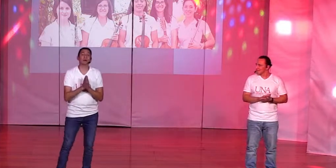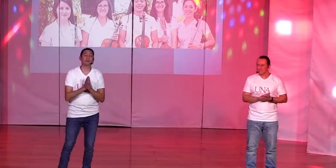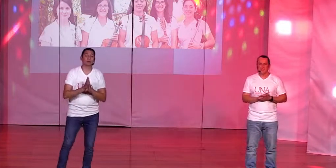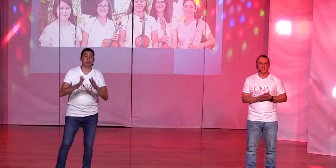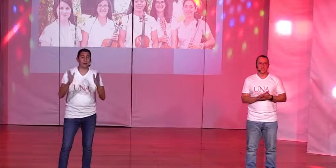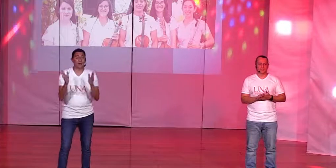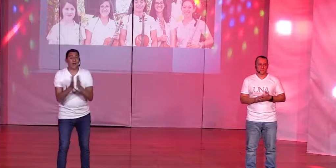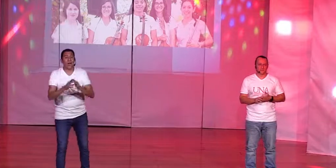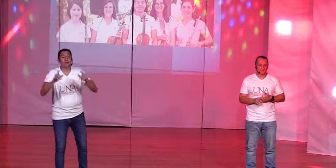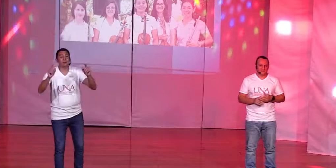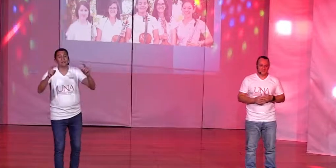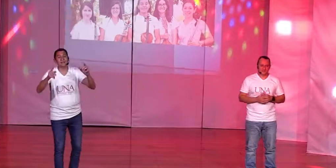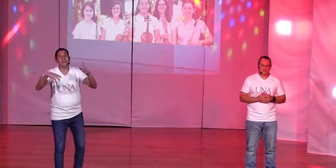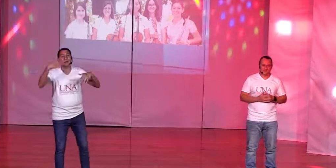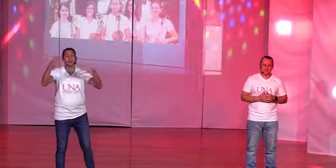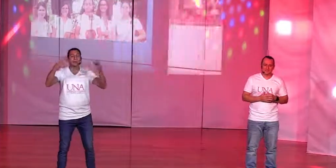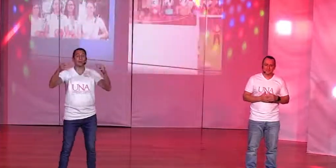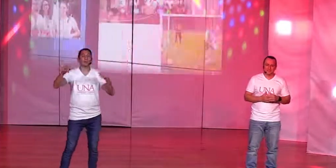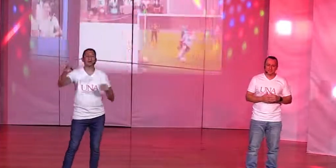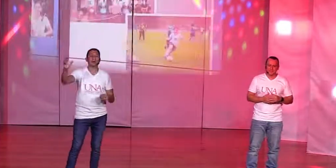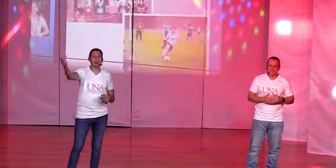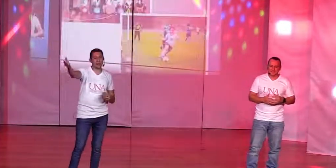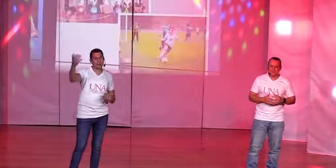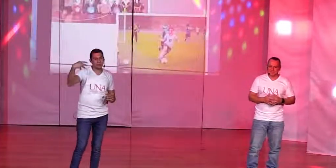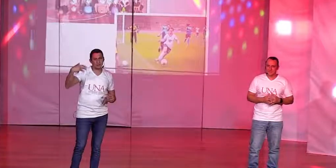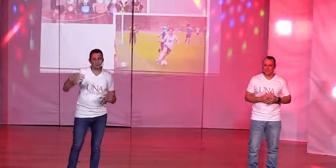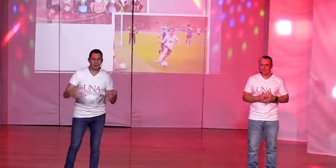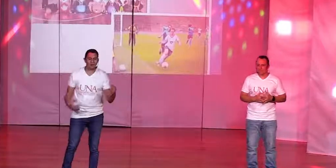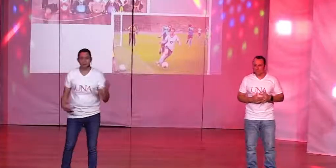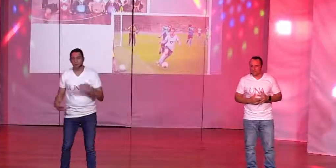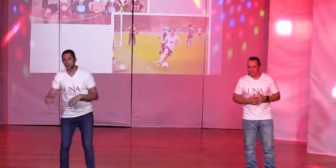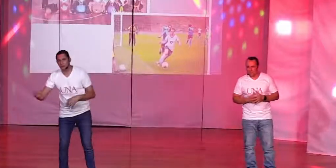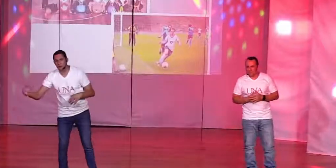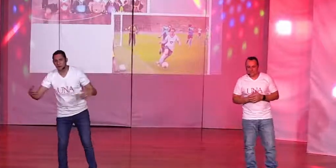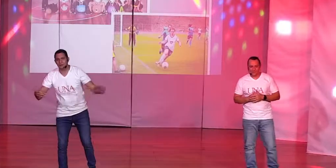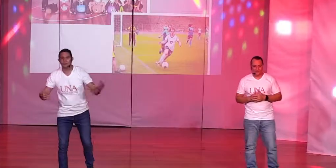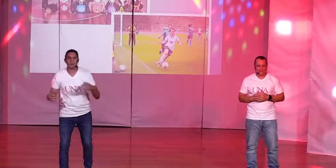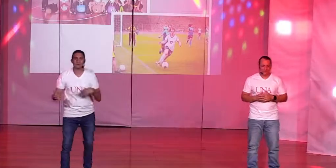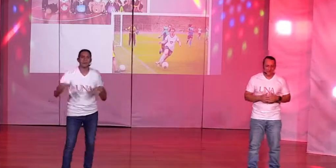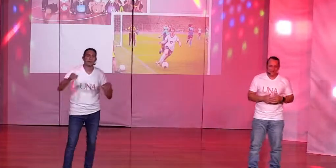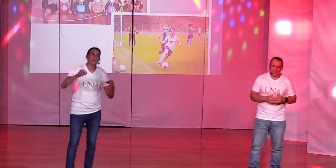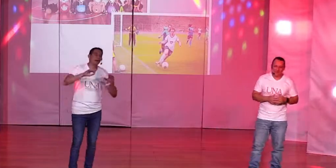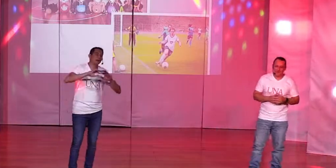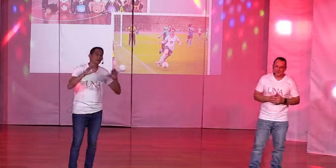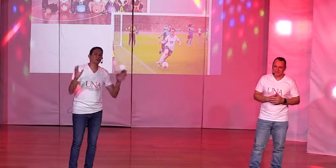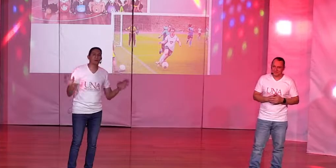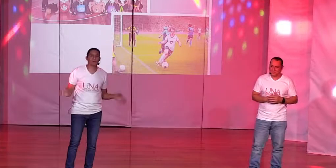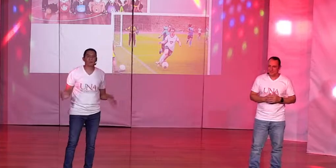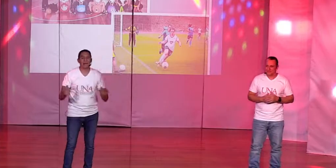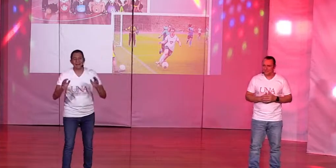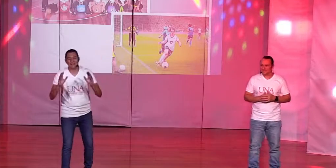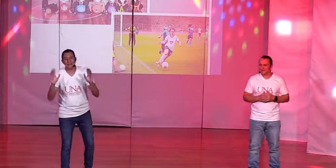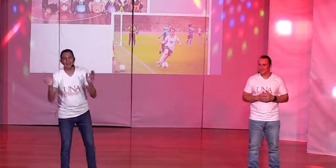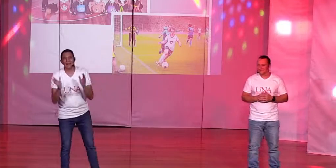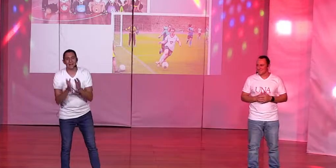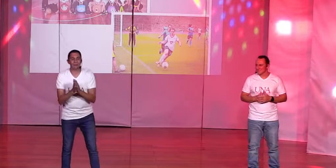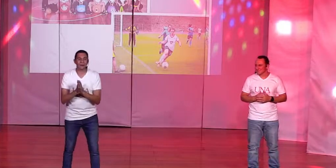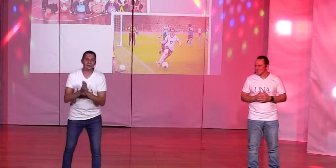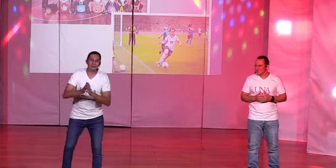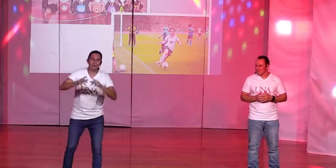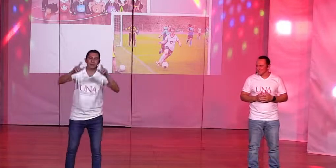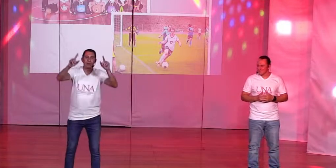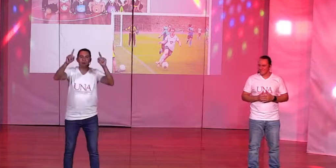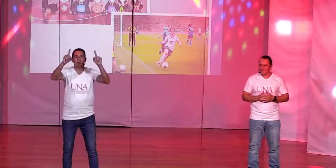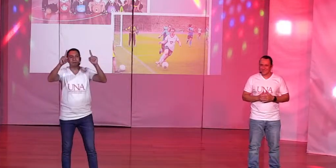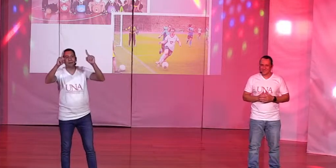por estar con nosotros y jugar un rato, sí. ¿Ok? Ahí donde usted está, póngase de pie, ojalá que pueda llamar a su mamá, a su papá, a su hermano, a su hermana, al novio o a la novia, a quien tenga ahí a la